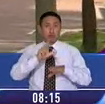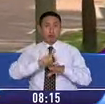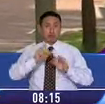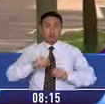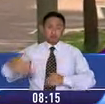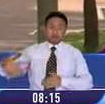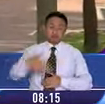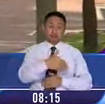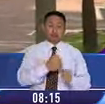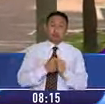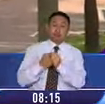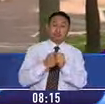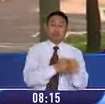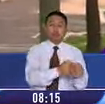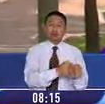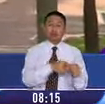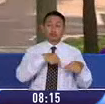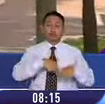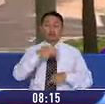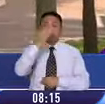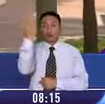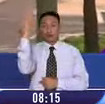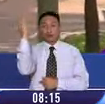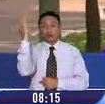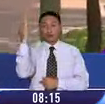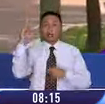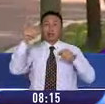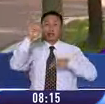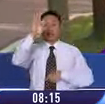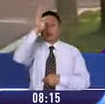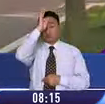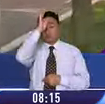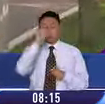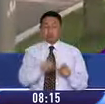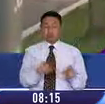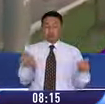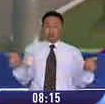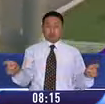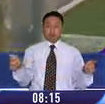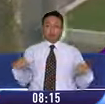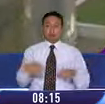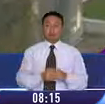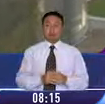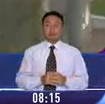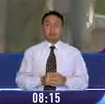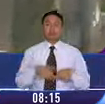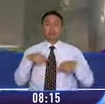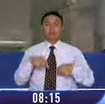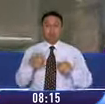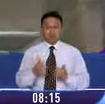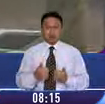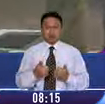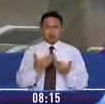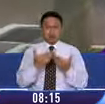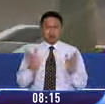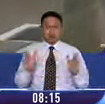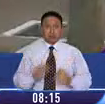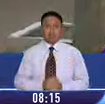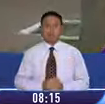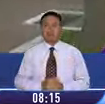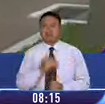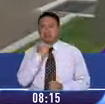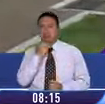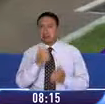la Ecovía, también el Hospital Eugenio Espejo, la Maternidad Isidro Ayora, que son sistemas de salud público, están completamente habilitados, no hay